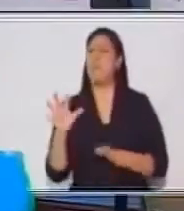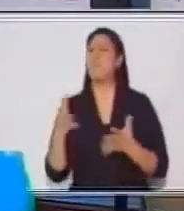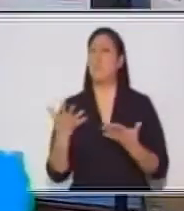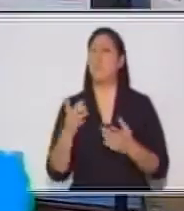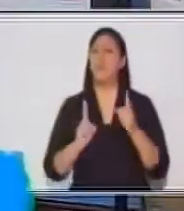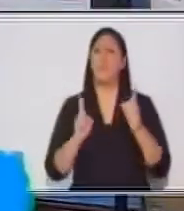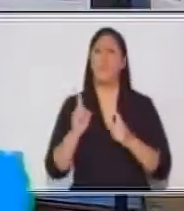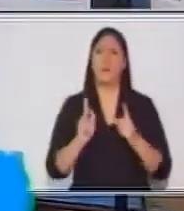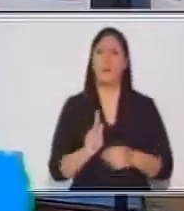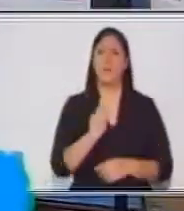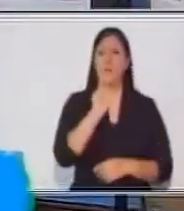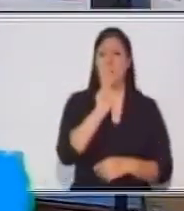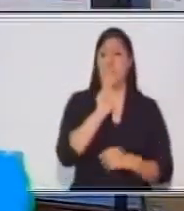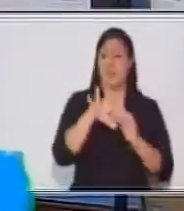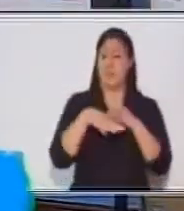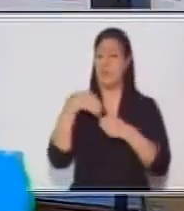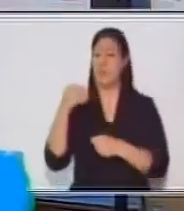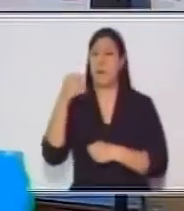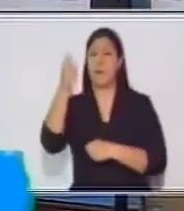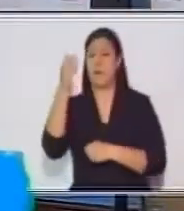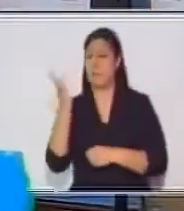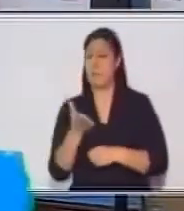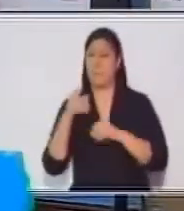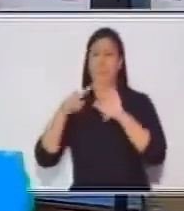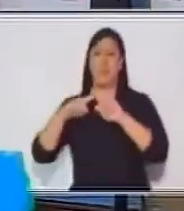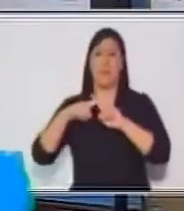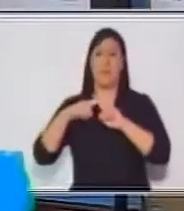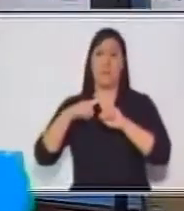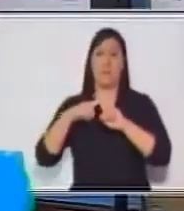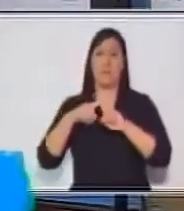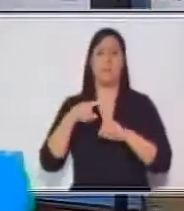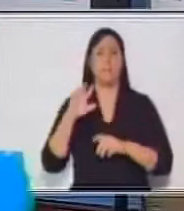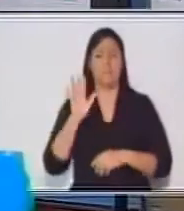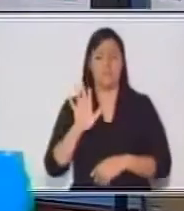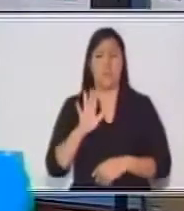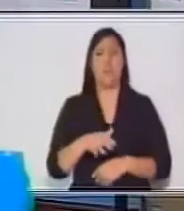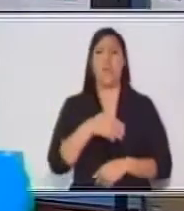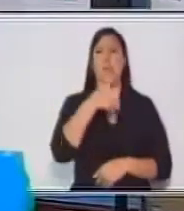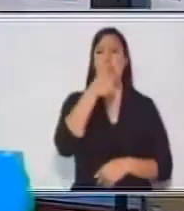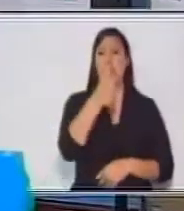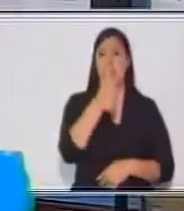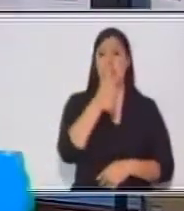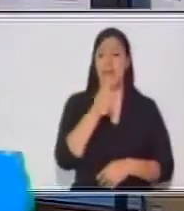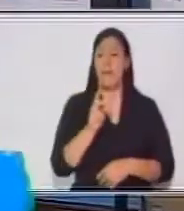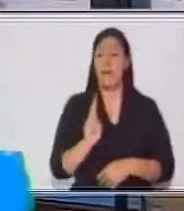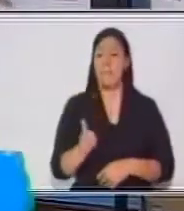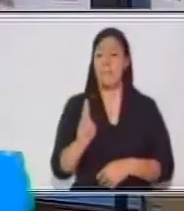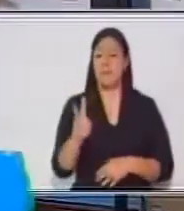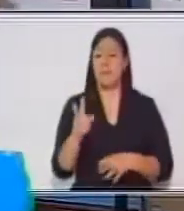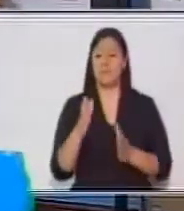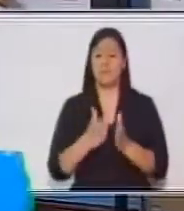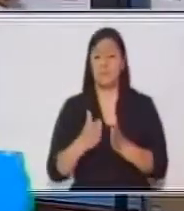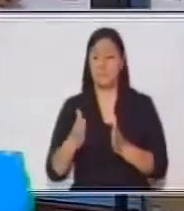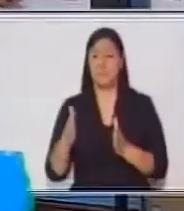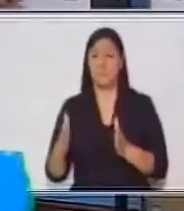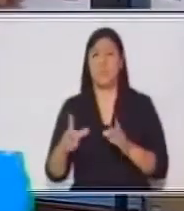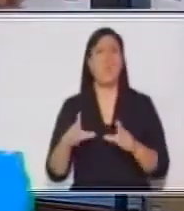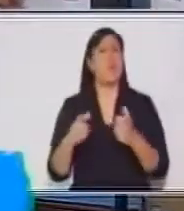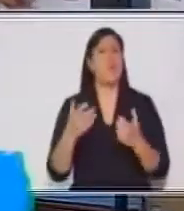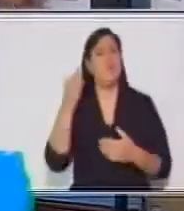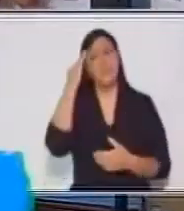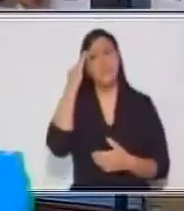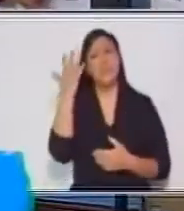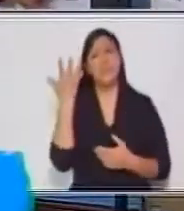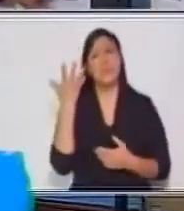a A sobre X. Y A, que es mi constante de proporcionalidad, ¿cómo la encuentro? Multiplicando el valor de